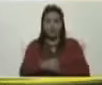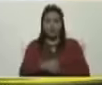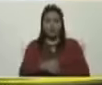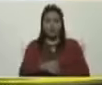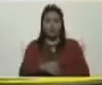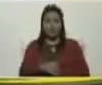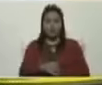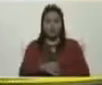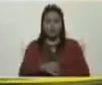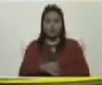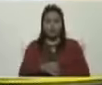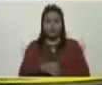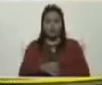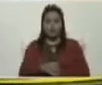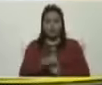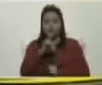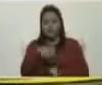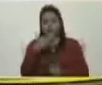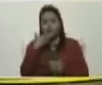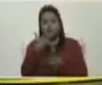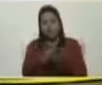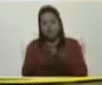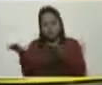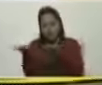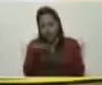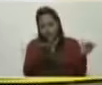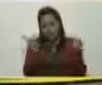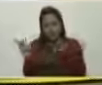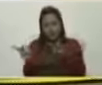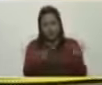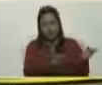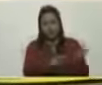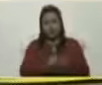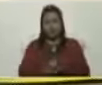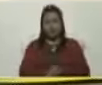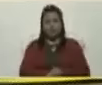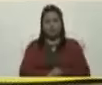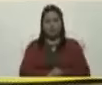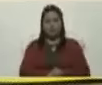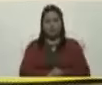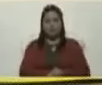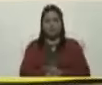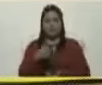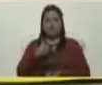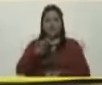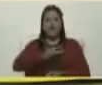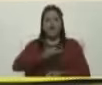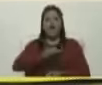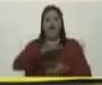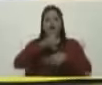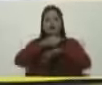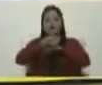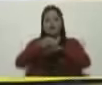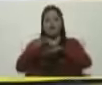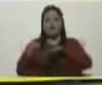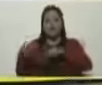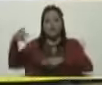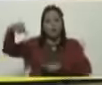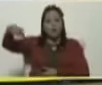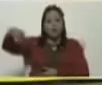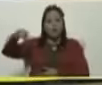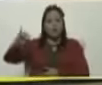Miraflores y agradecerles a ustedes por la invitación. Soy alcalde del municipio Píritu del estado